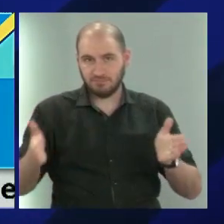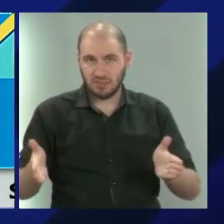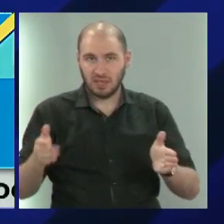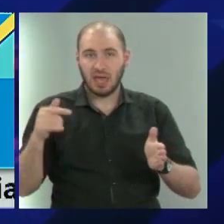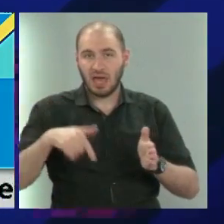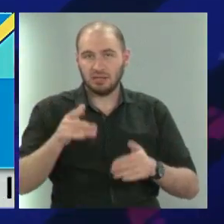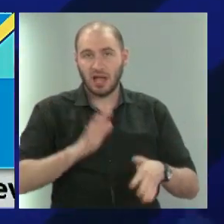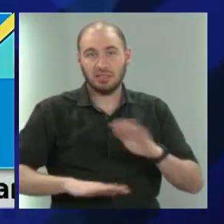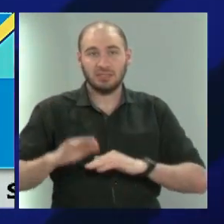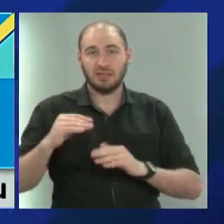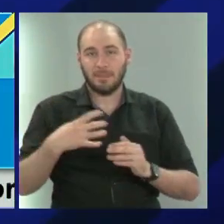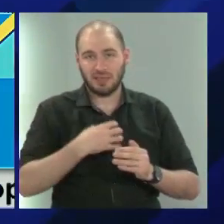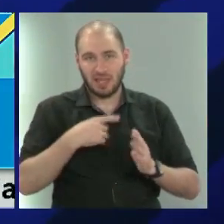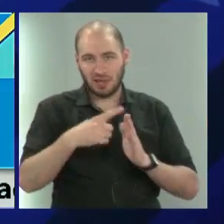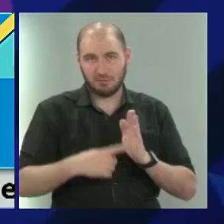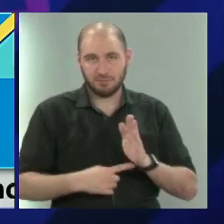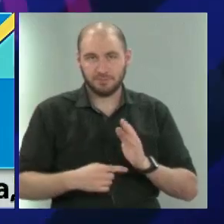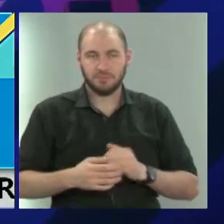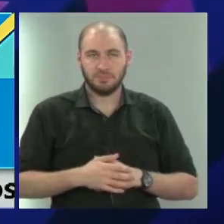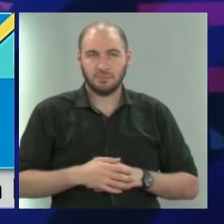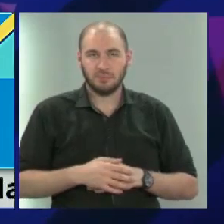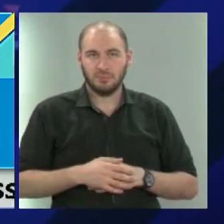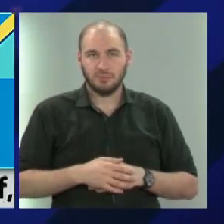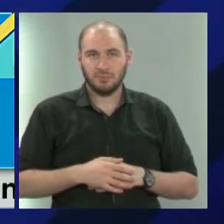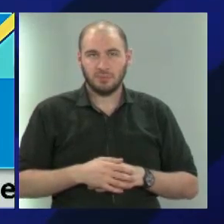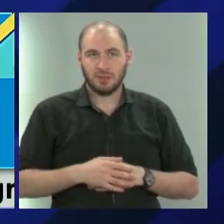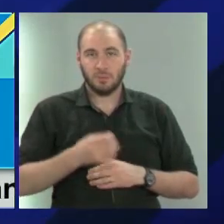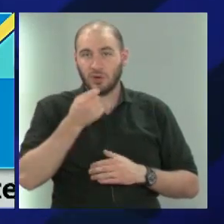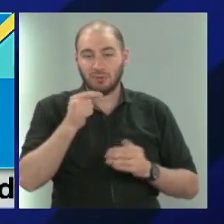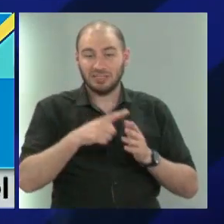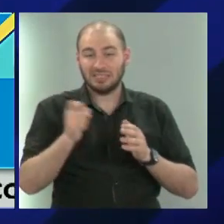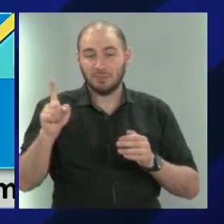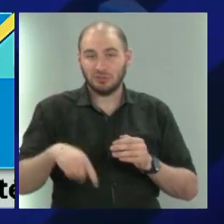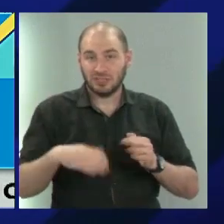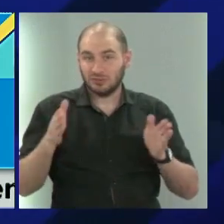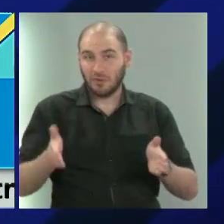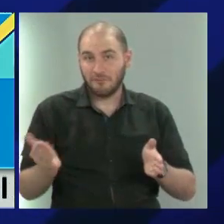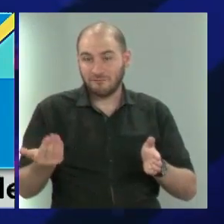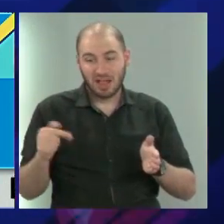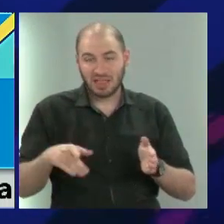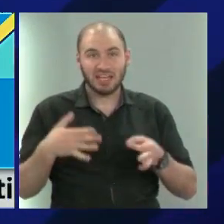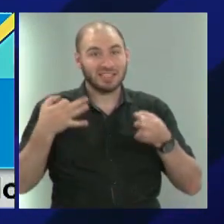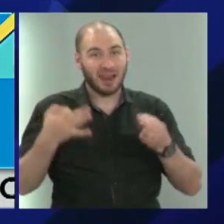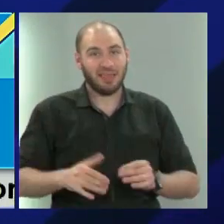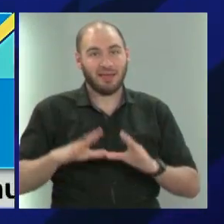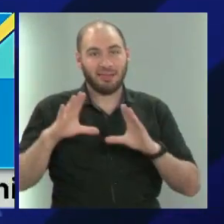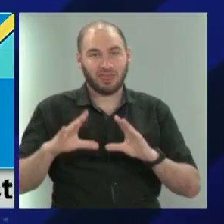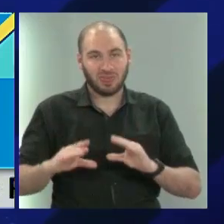la ejecución curricular. Si no alcanzas el 100%, indudablemente que la calidad